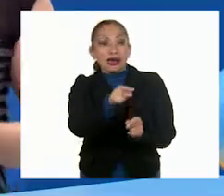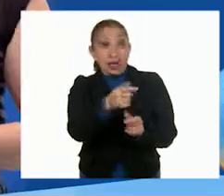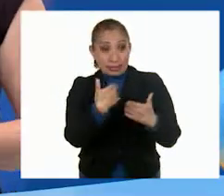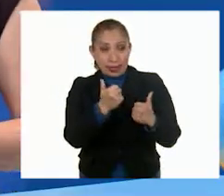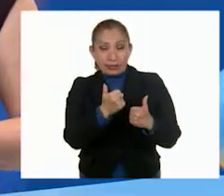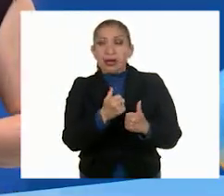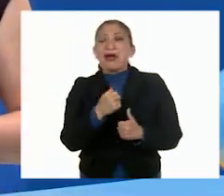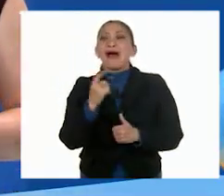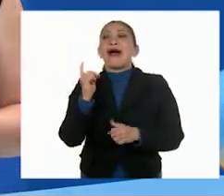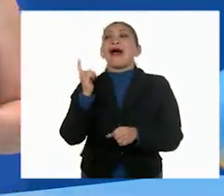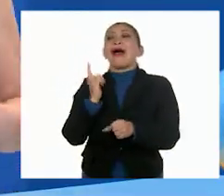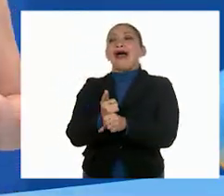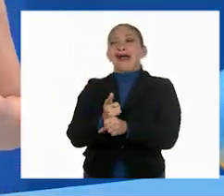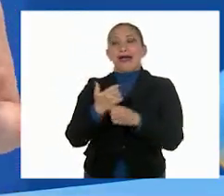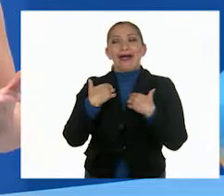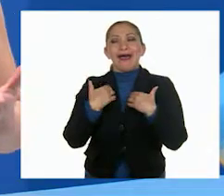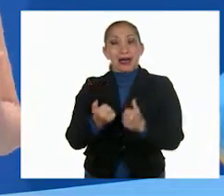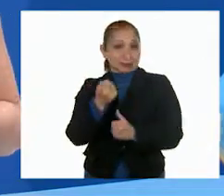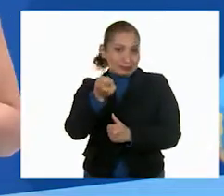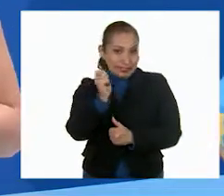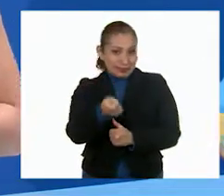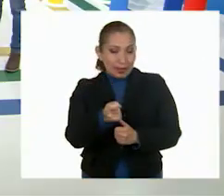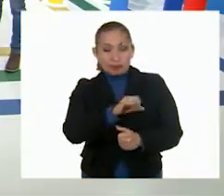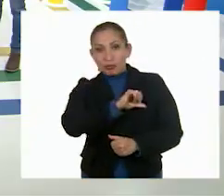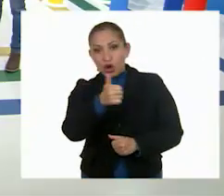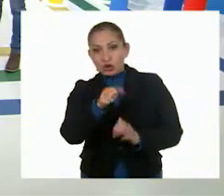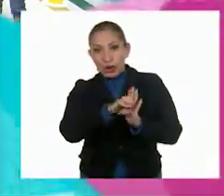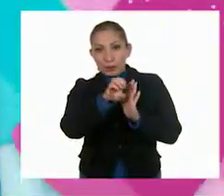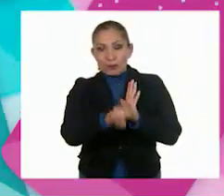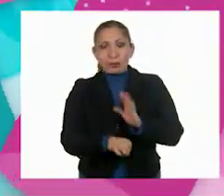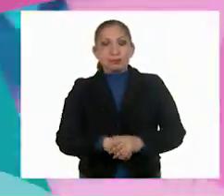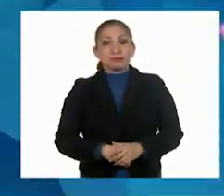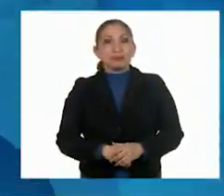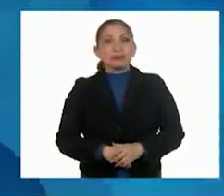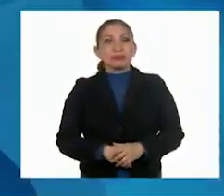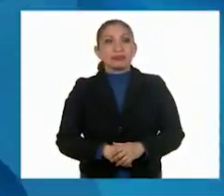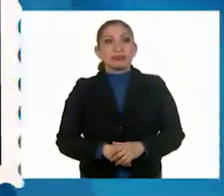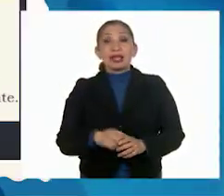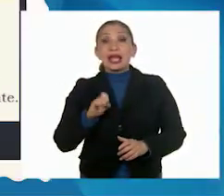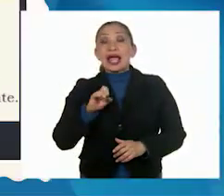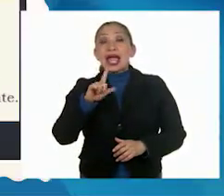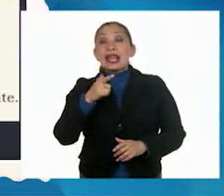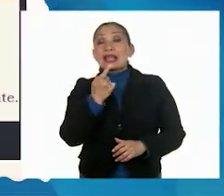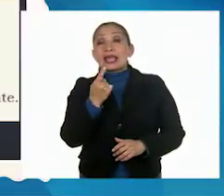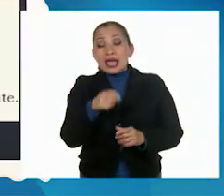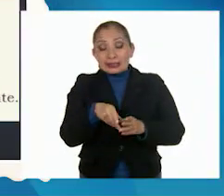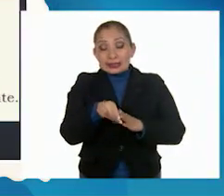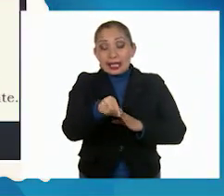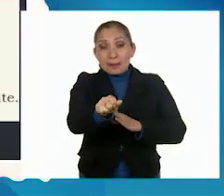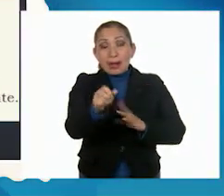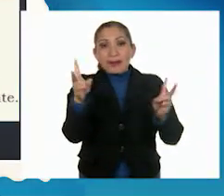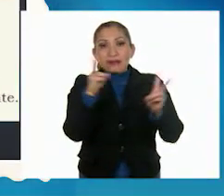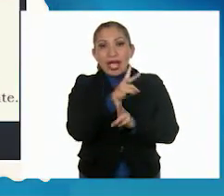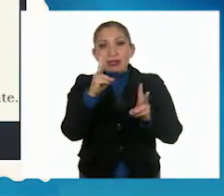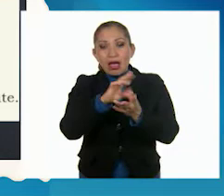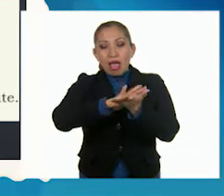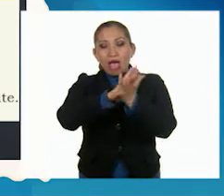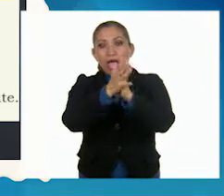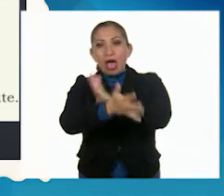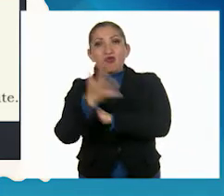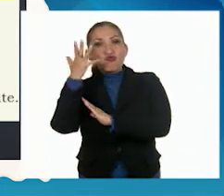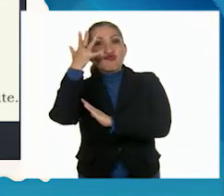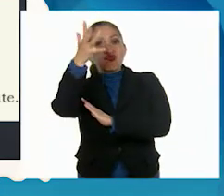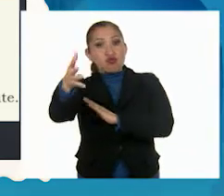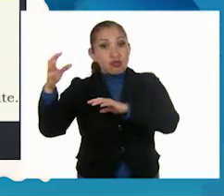Exacto. Muy bien. Muy bien. Otro ejemplo sería... El que siembra vientos cosecha tempestades. Ajá, ese